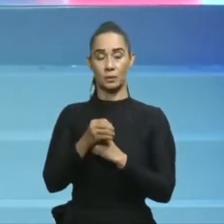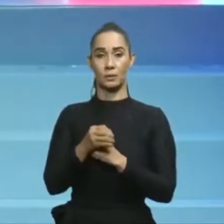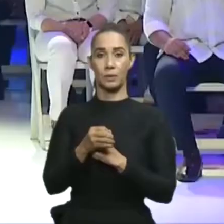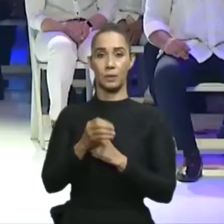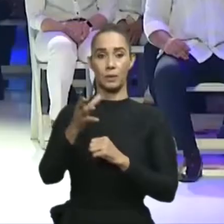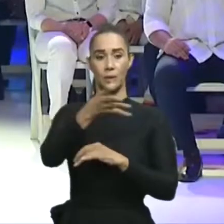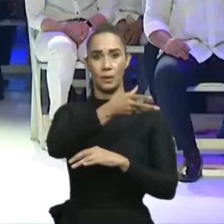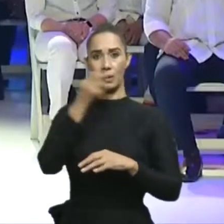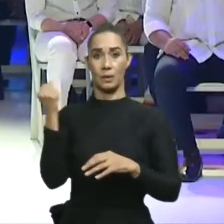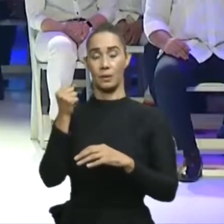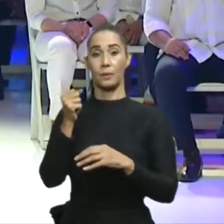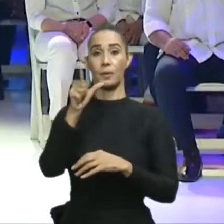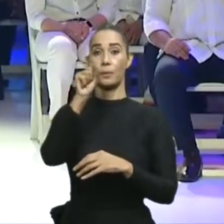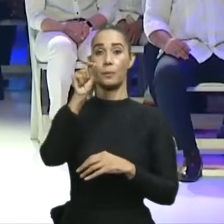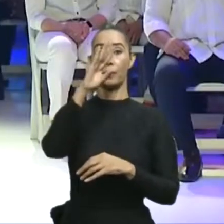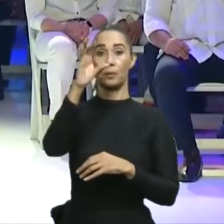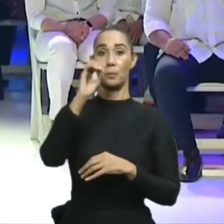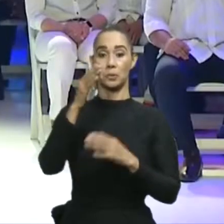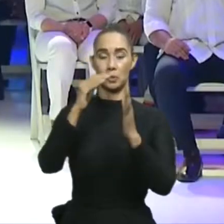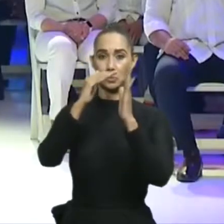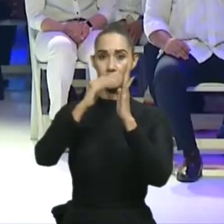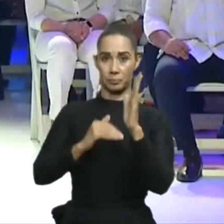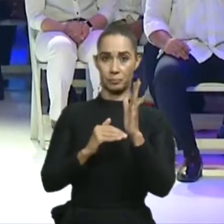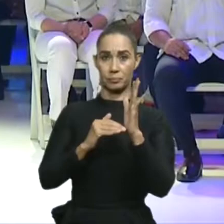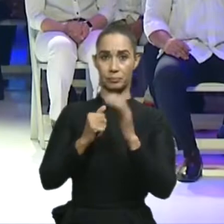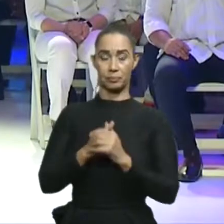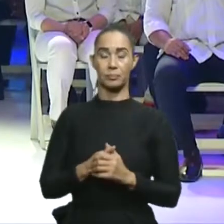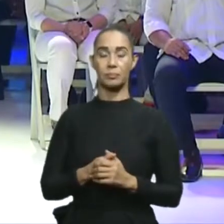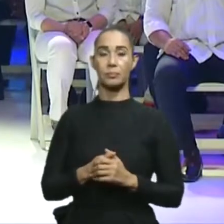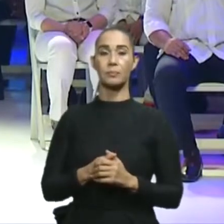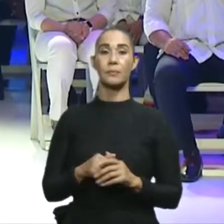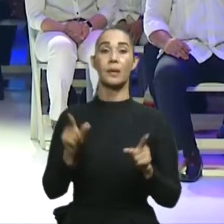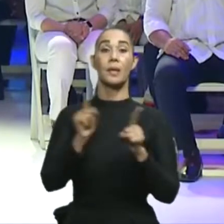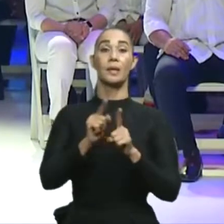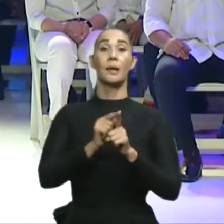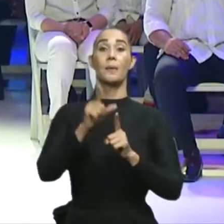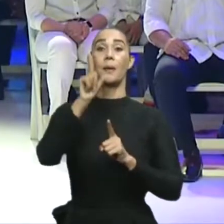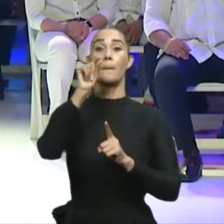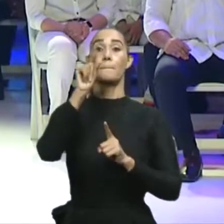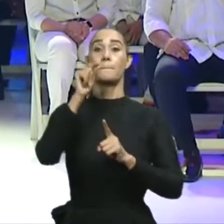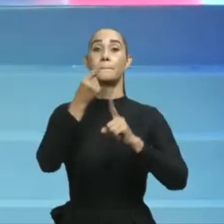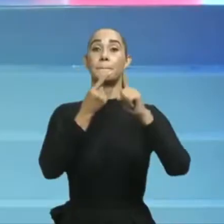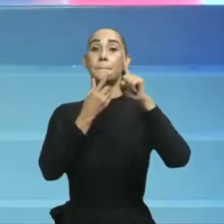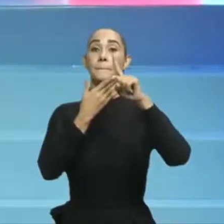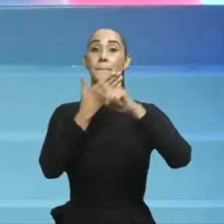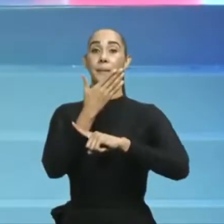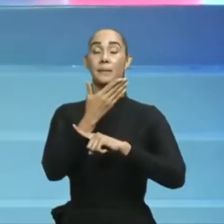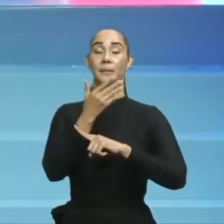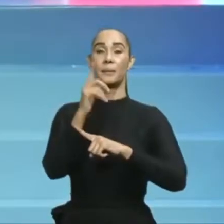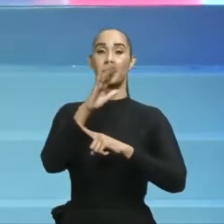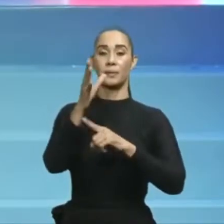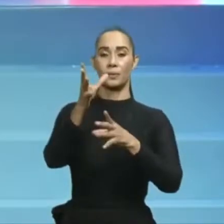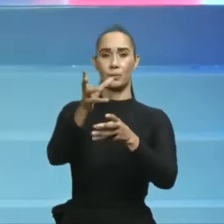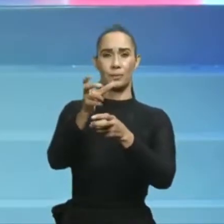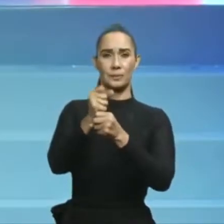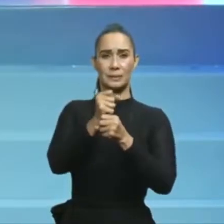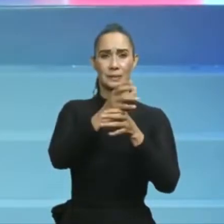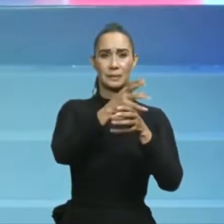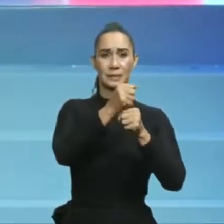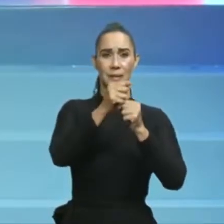arrebatos un 20 por ciento además durante estos últimos 20 meses hemos incautado al